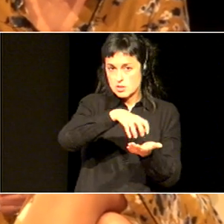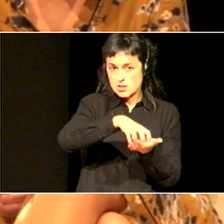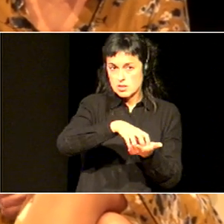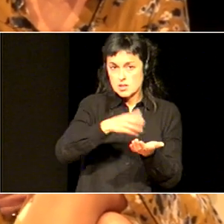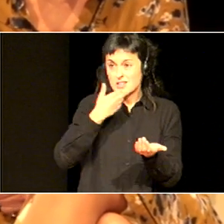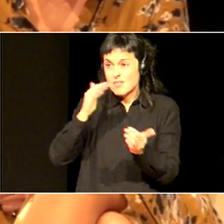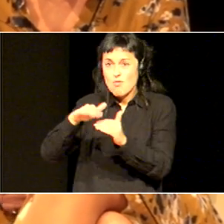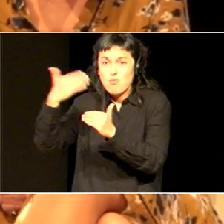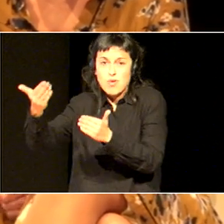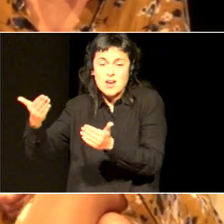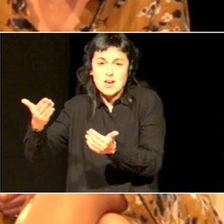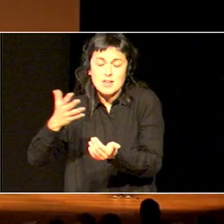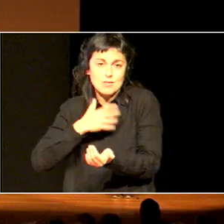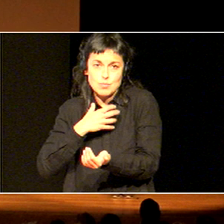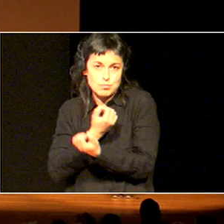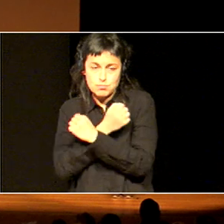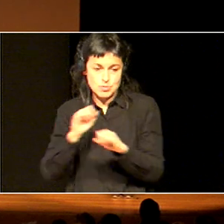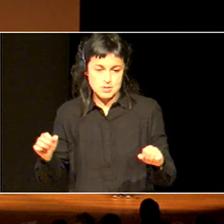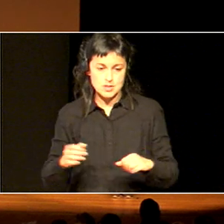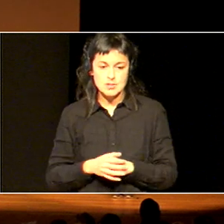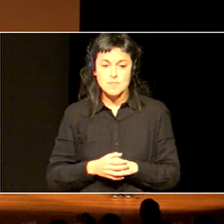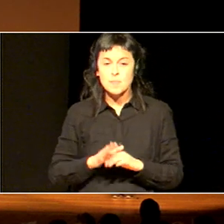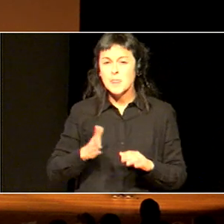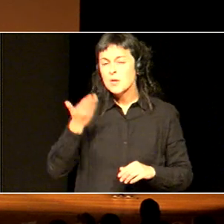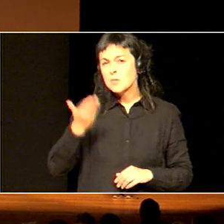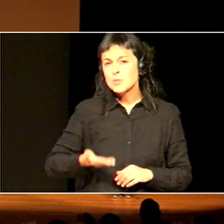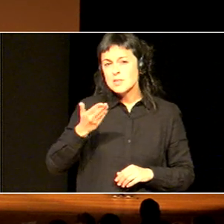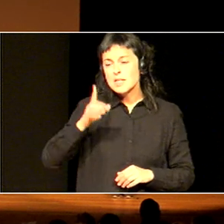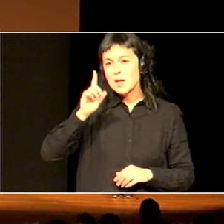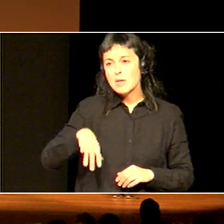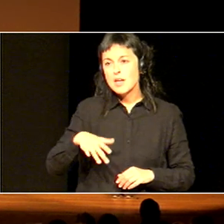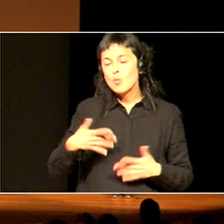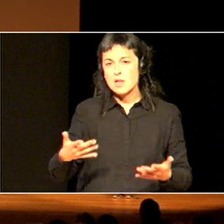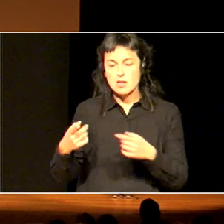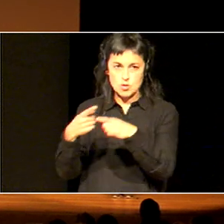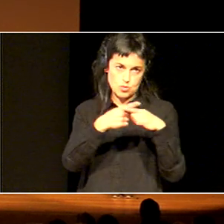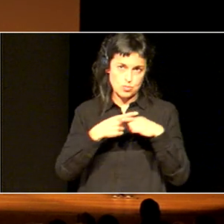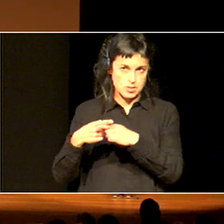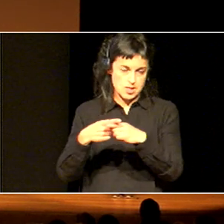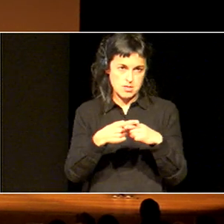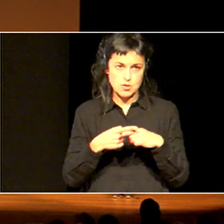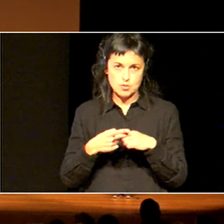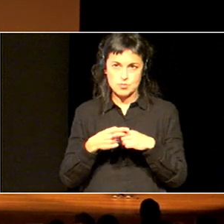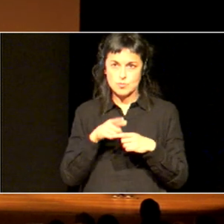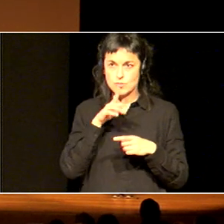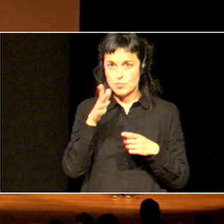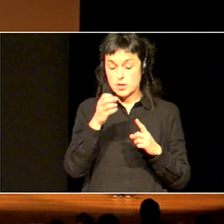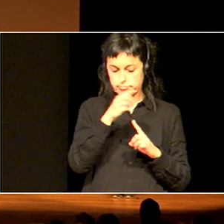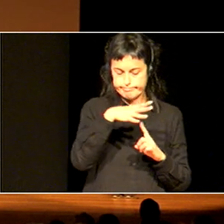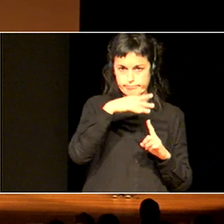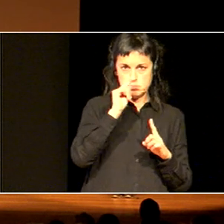izango. Oso importante bai da koordinazioa, zelen eta, bueno, guk berritzeguna bezala eta ikusi